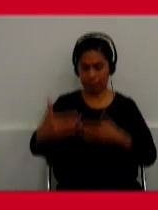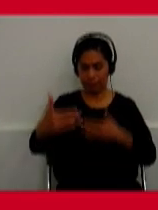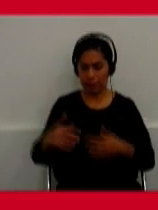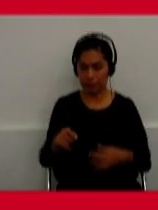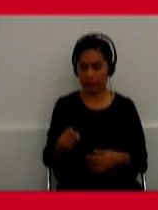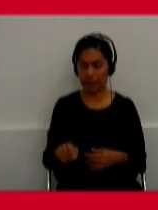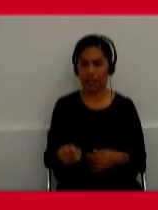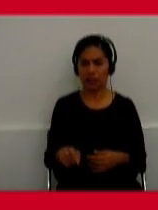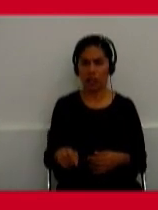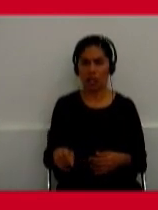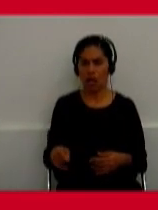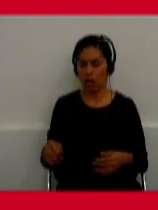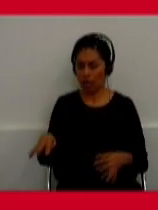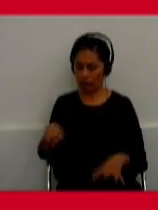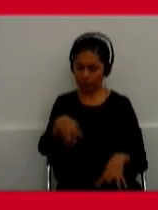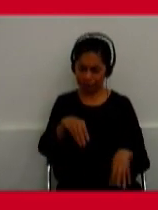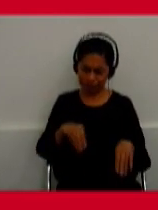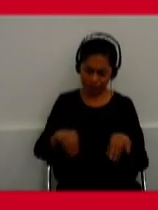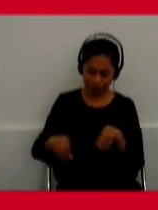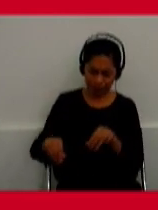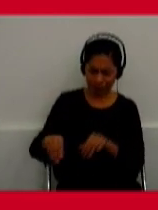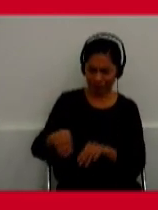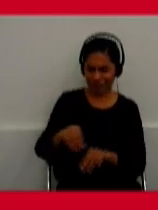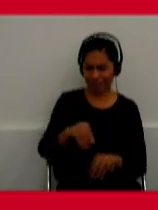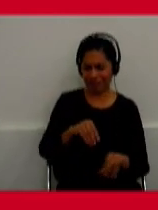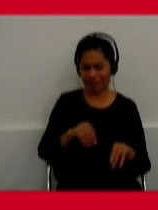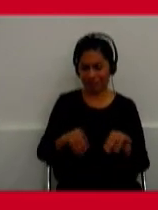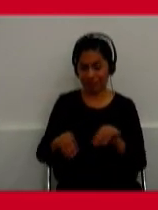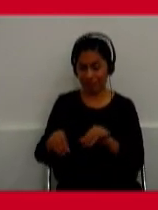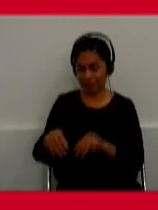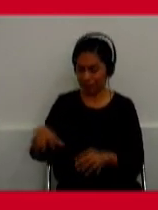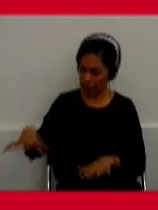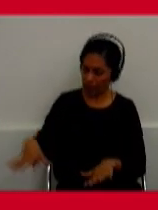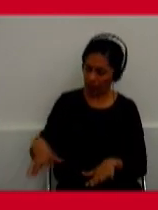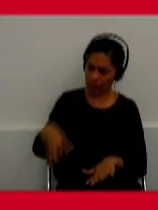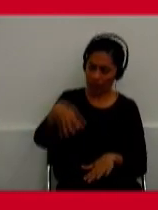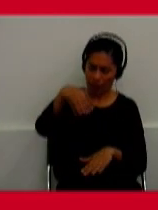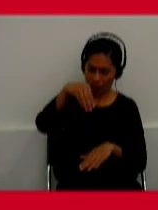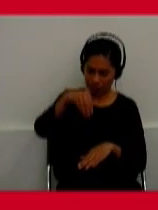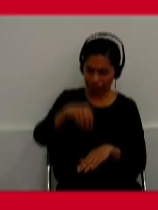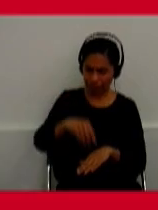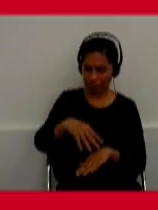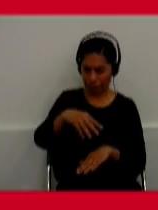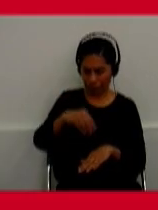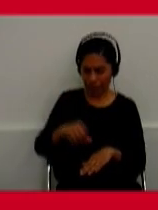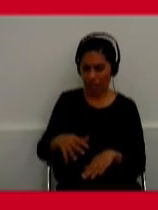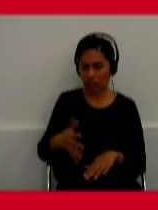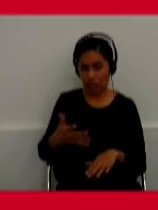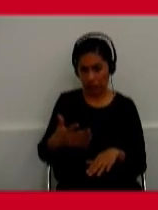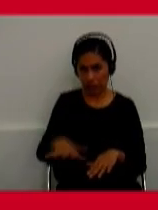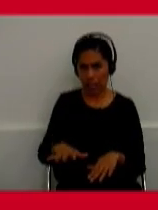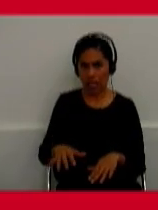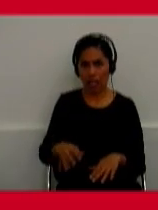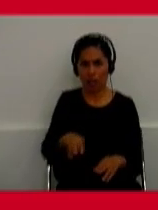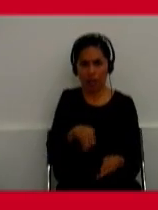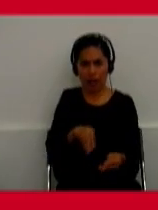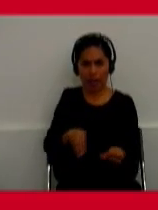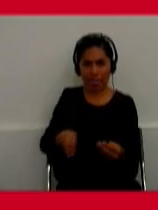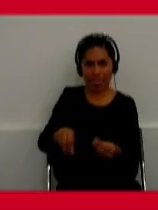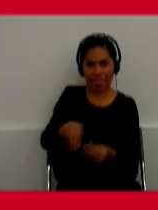al entrar en contacto con el relave, normalmente al ingreso del espesador, entra diluido para que tenga un mayor